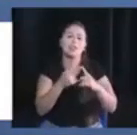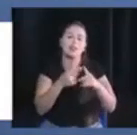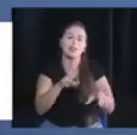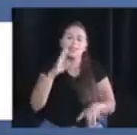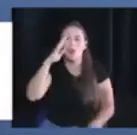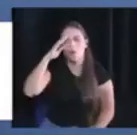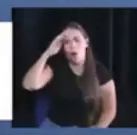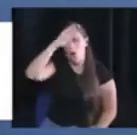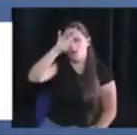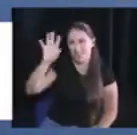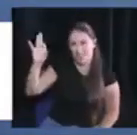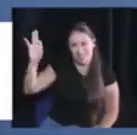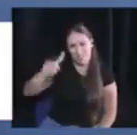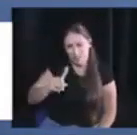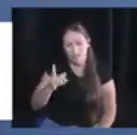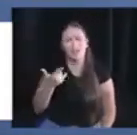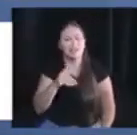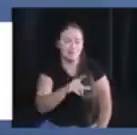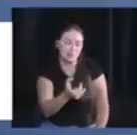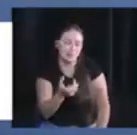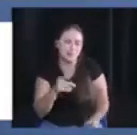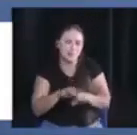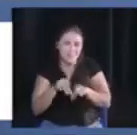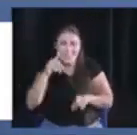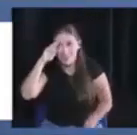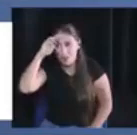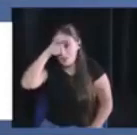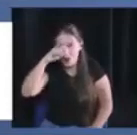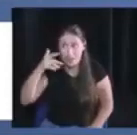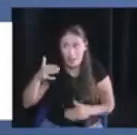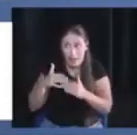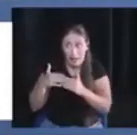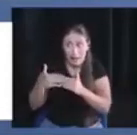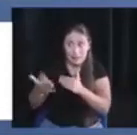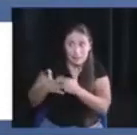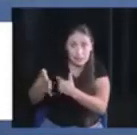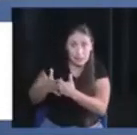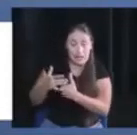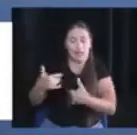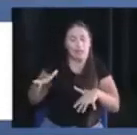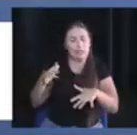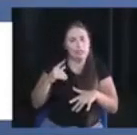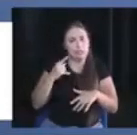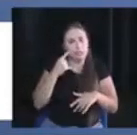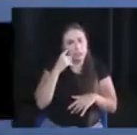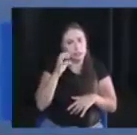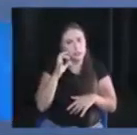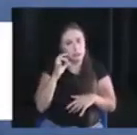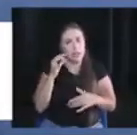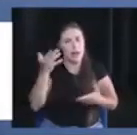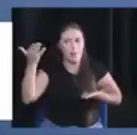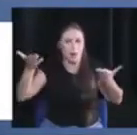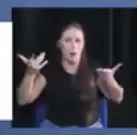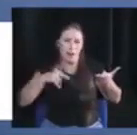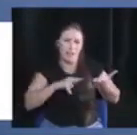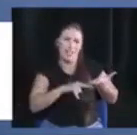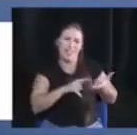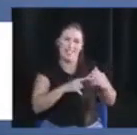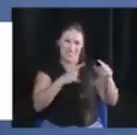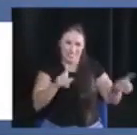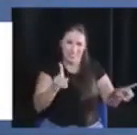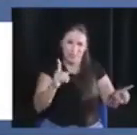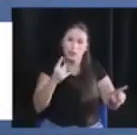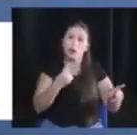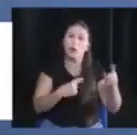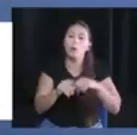claramente. Exactamente, cuando tenemos Bolsonaro a la vuelta de la esquina, la cosa tiene que ser matizada. Ahora, la